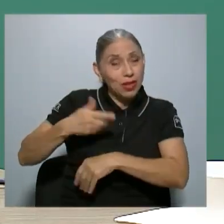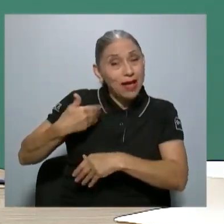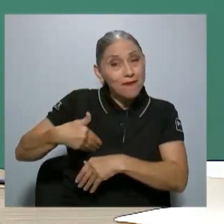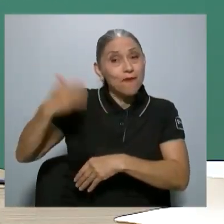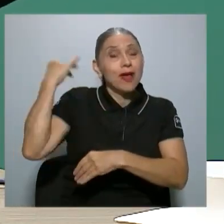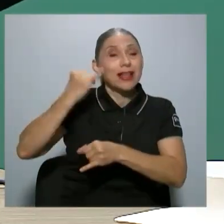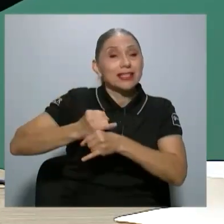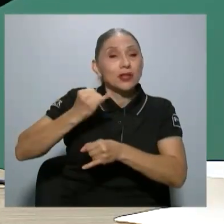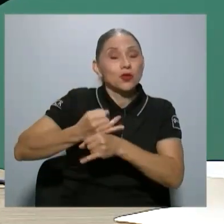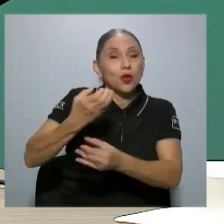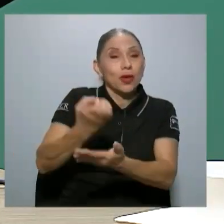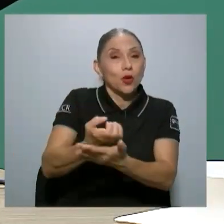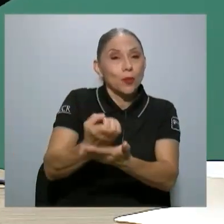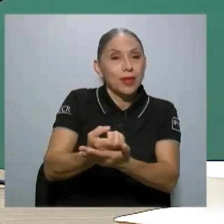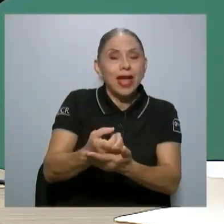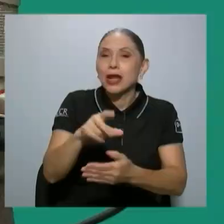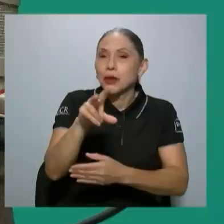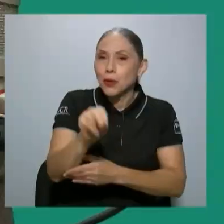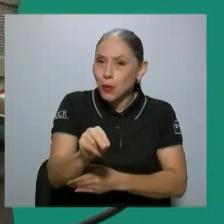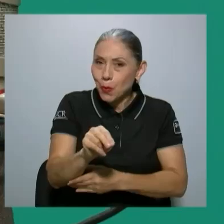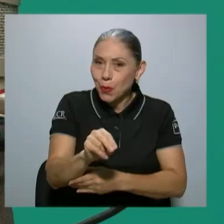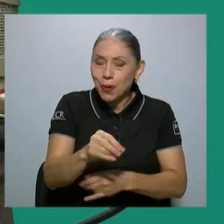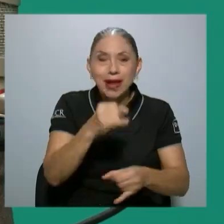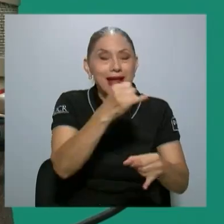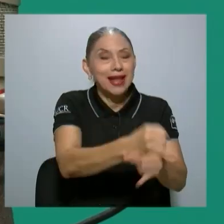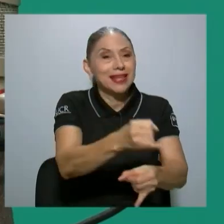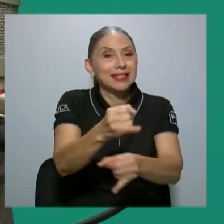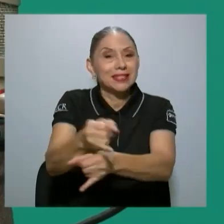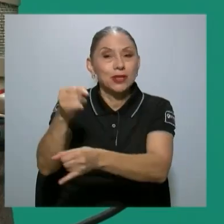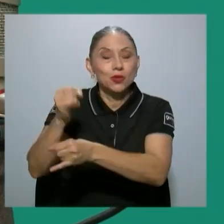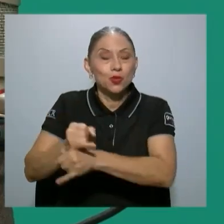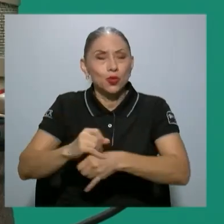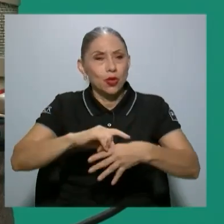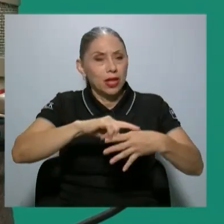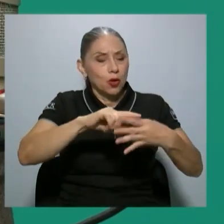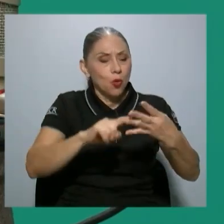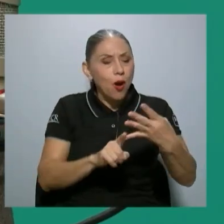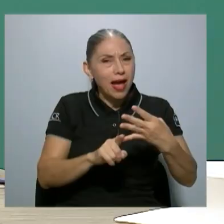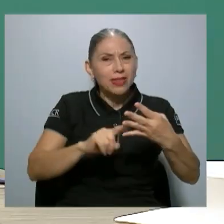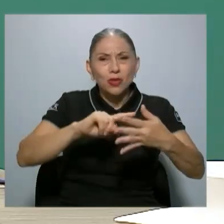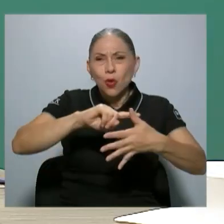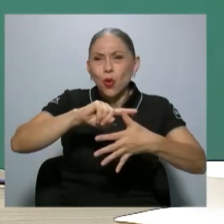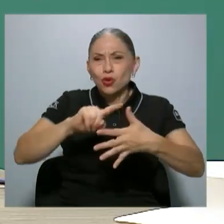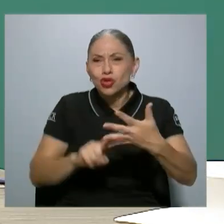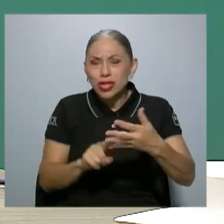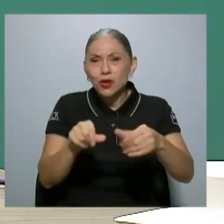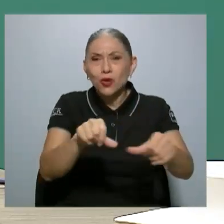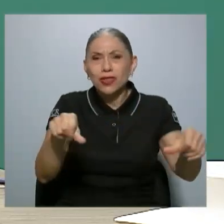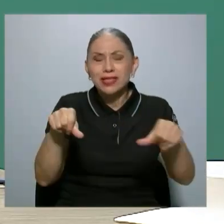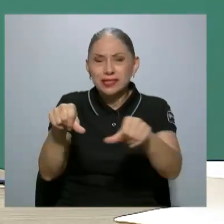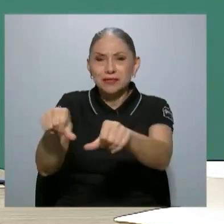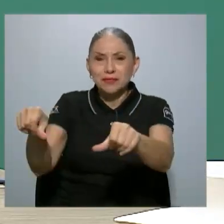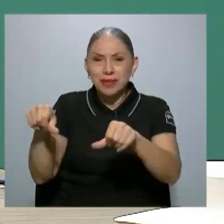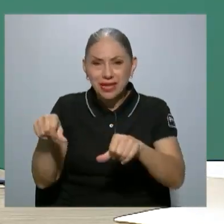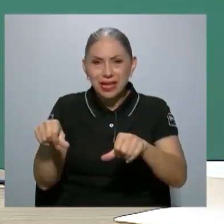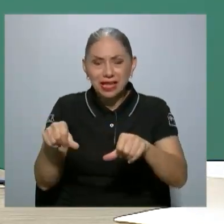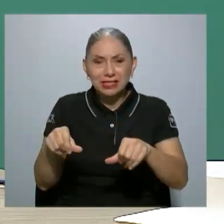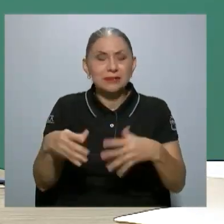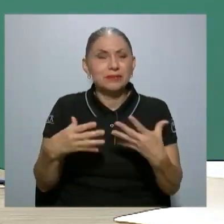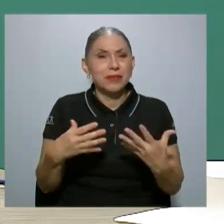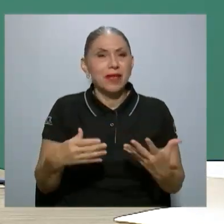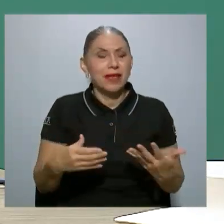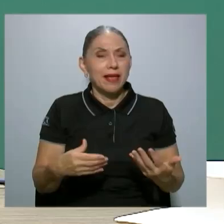economía, no, el instituto de todas las 4 o 5 disciplinas, eso de 5 no lo voy a explicar,